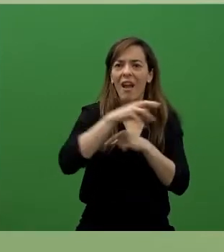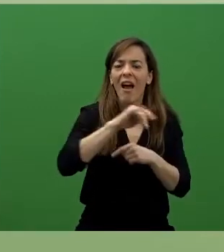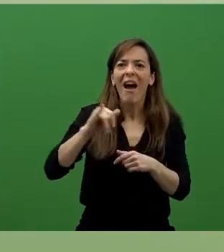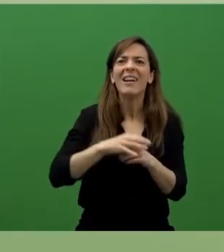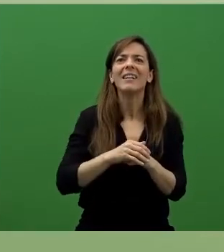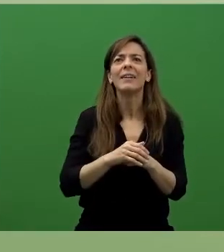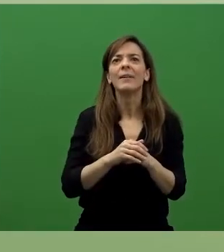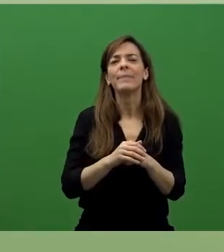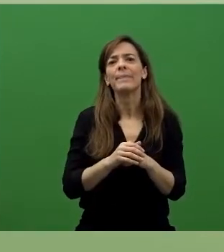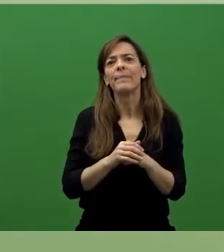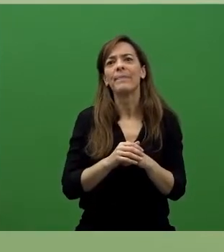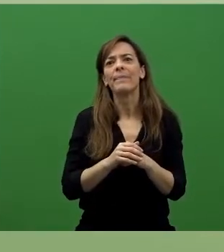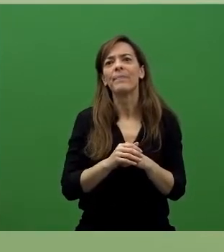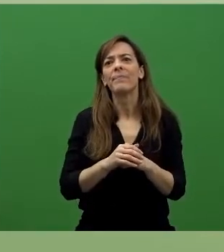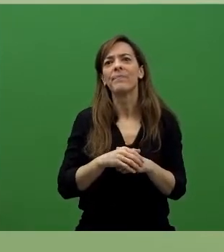potencia de